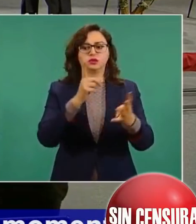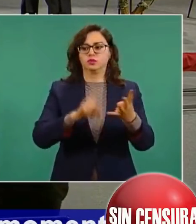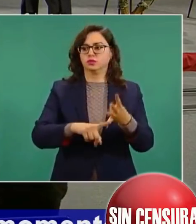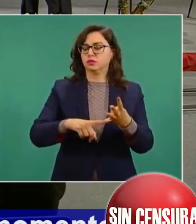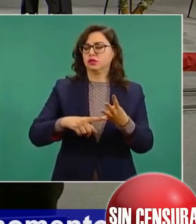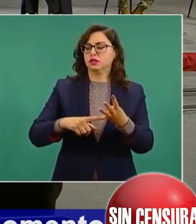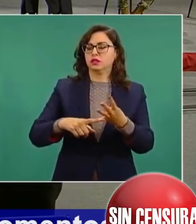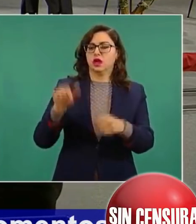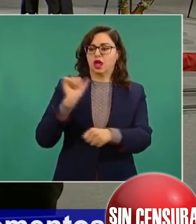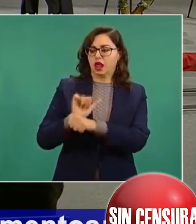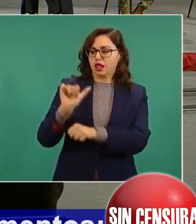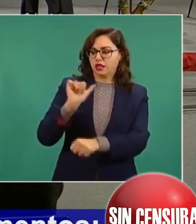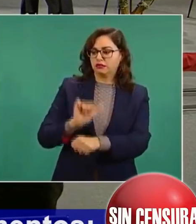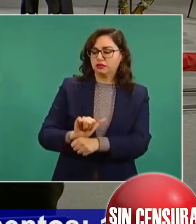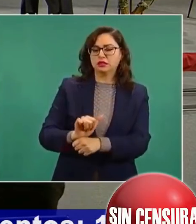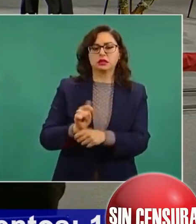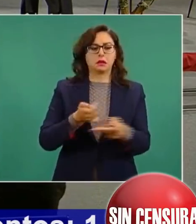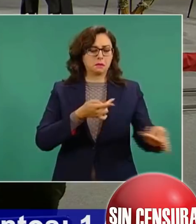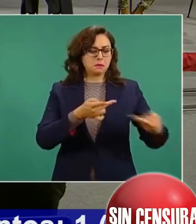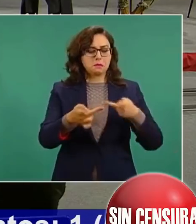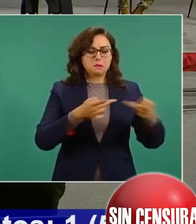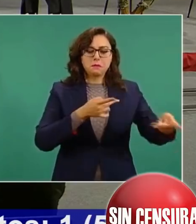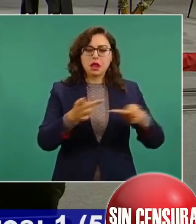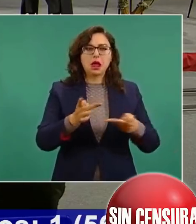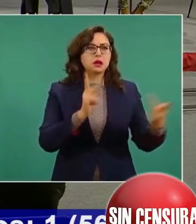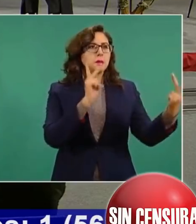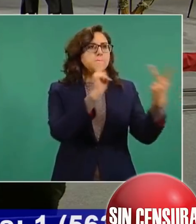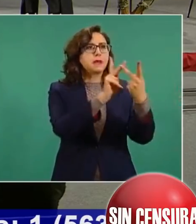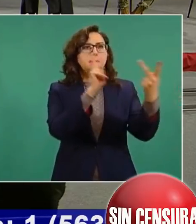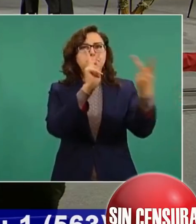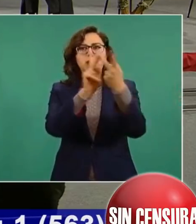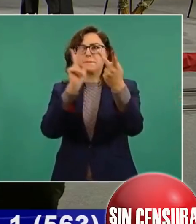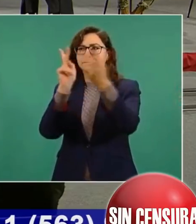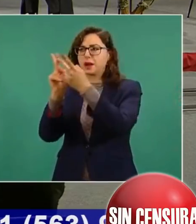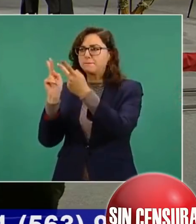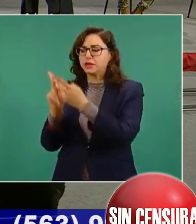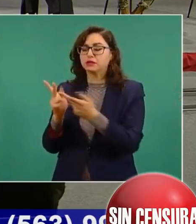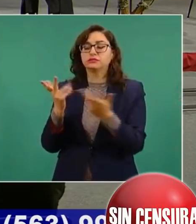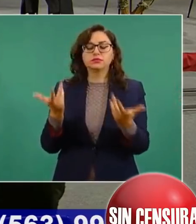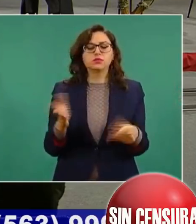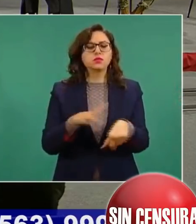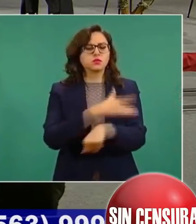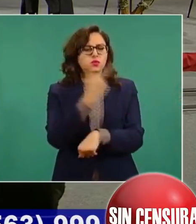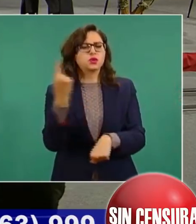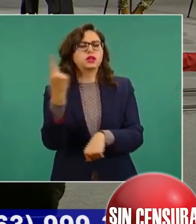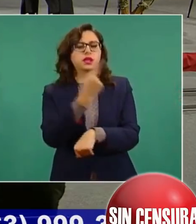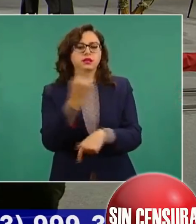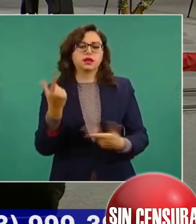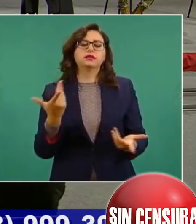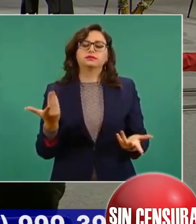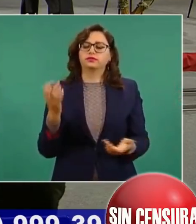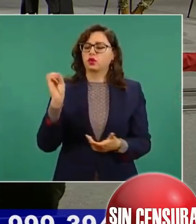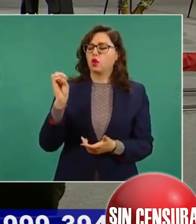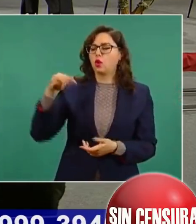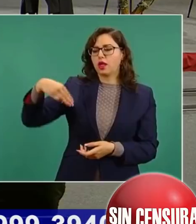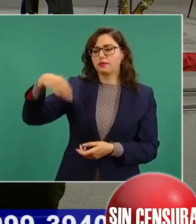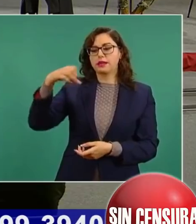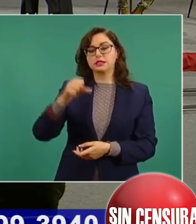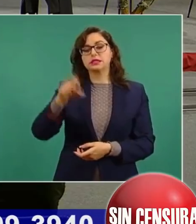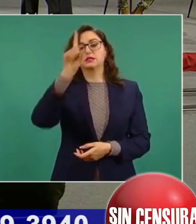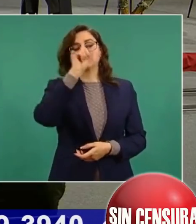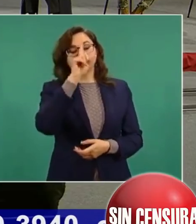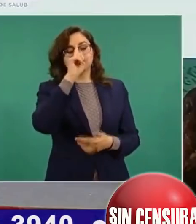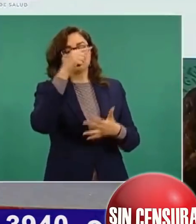varios países hemos tenido a bien incorporar las recomendaciones generales de la Organización Mundial de la